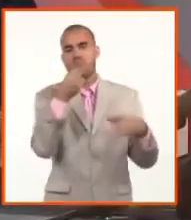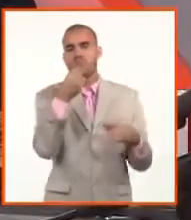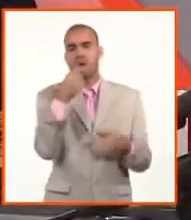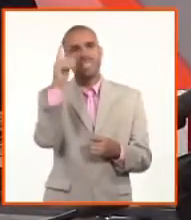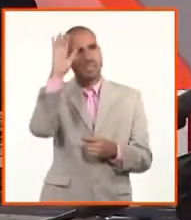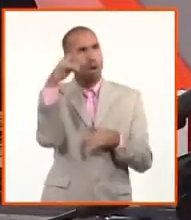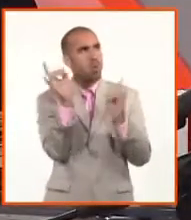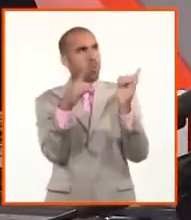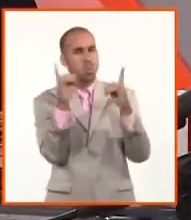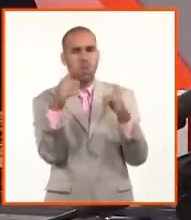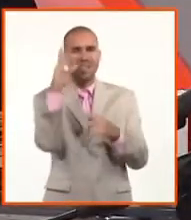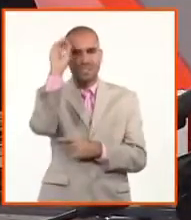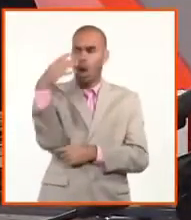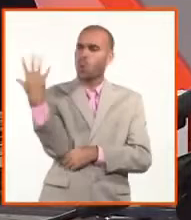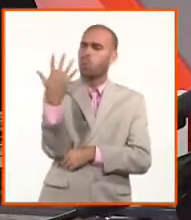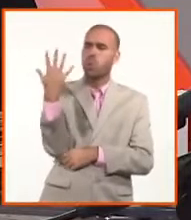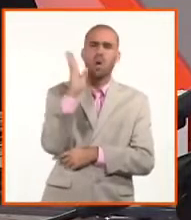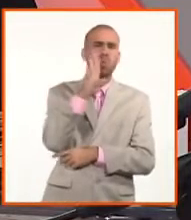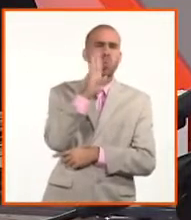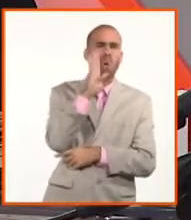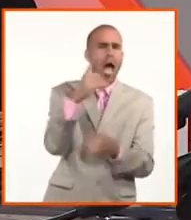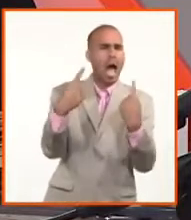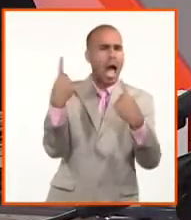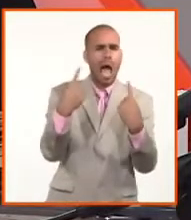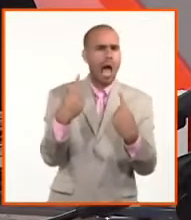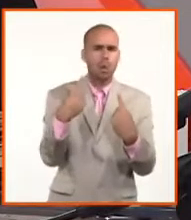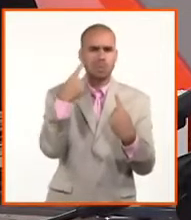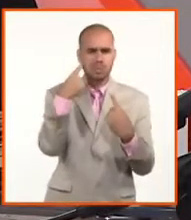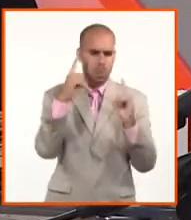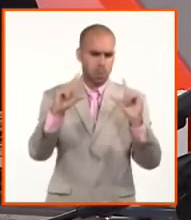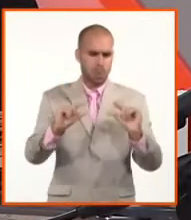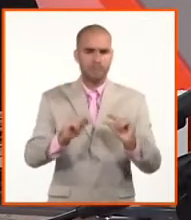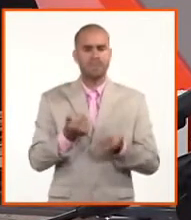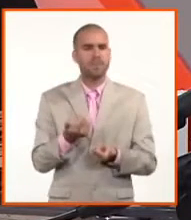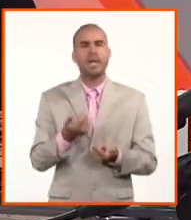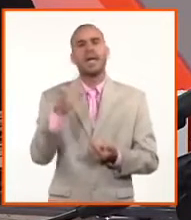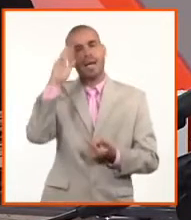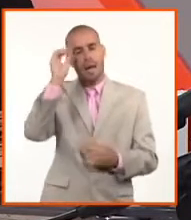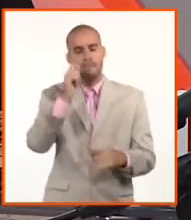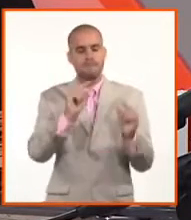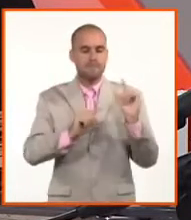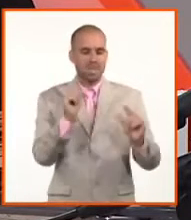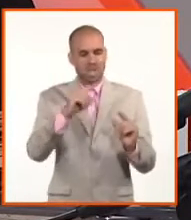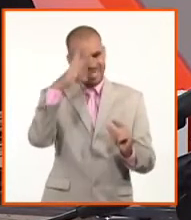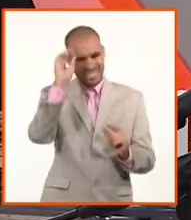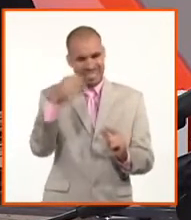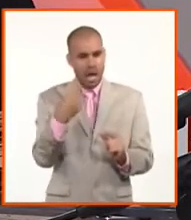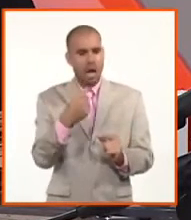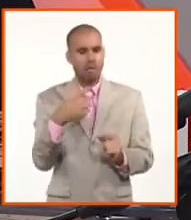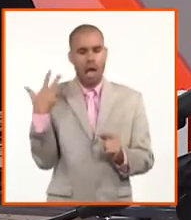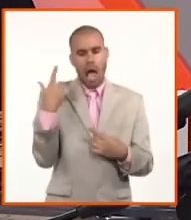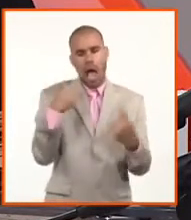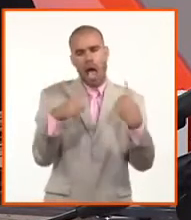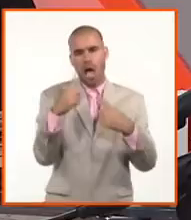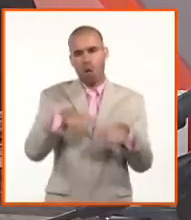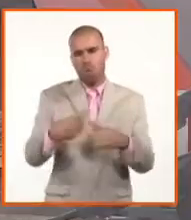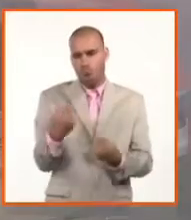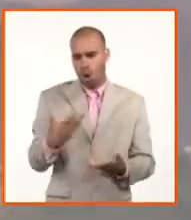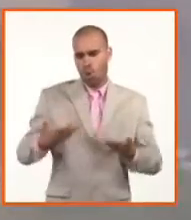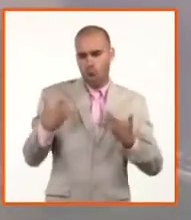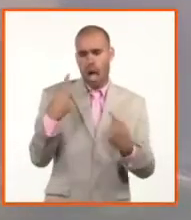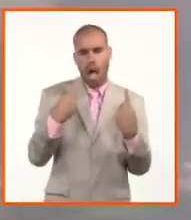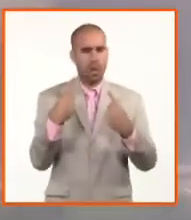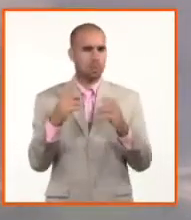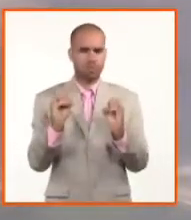disminuido. No hay evidencia de pacientes aquejados por las emanaciones del incendio, precisó la ministra de Ciencia, Tecnología y Medio Ambiente,